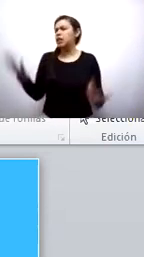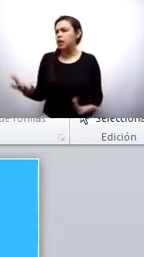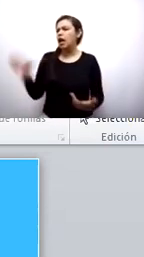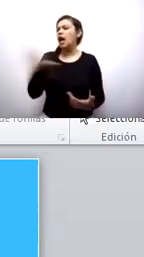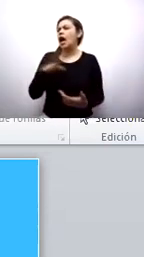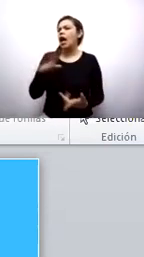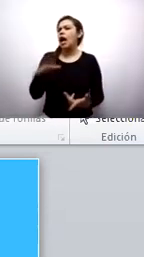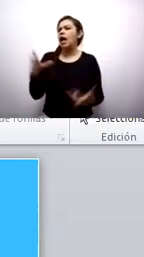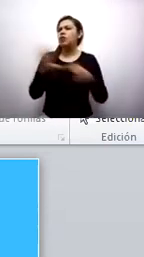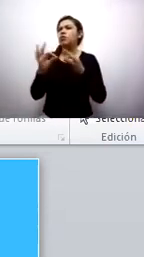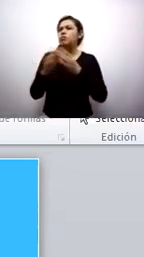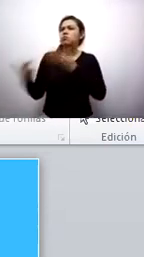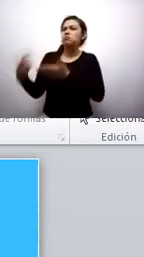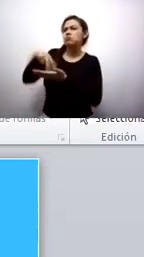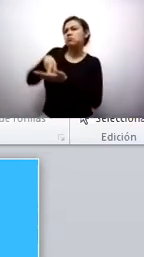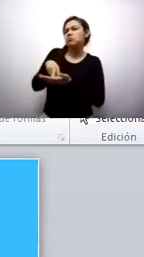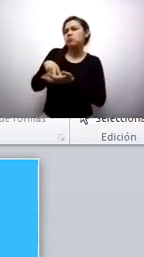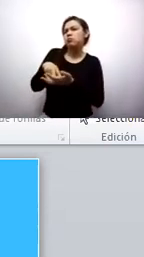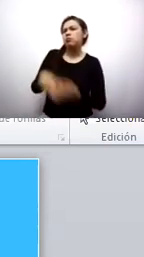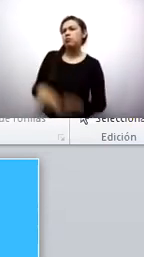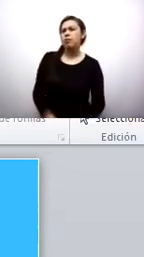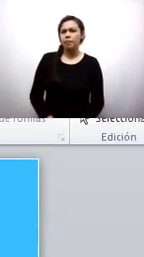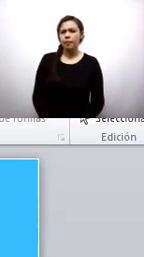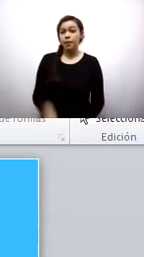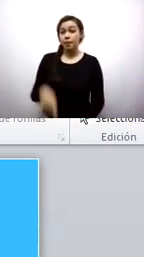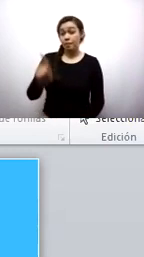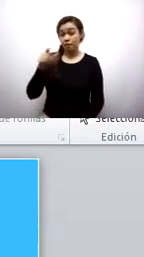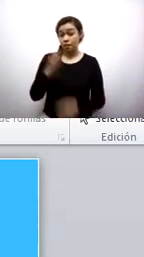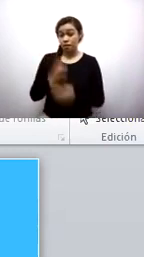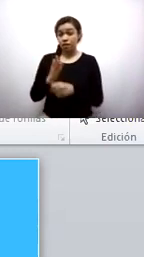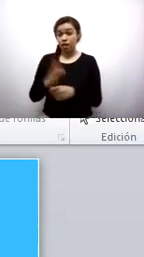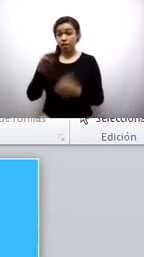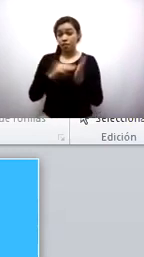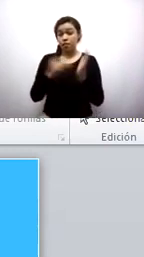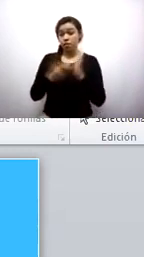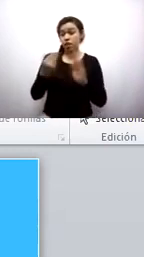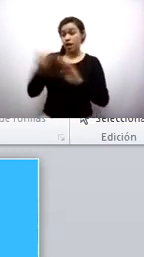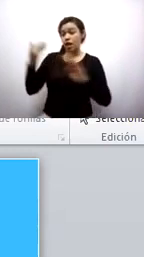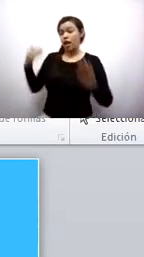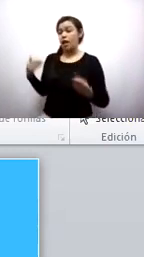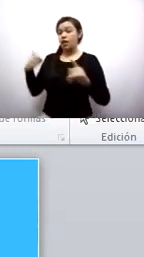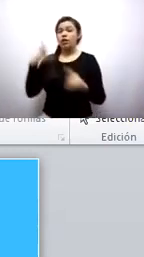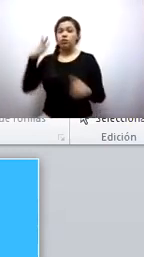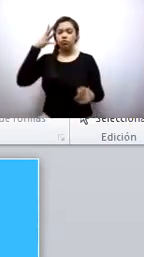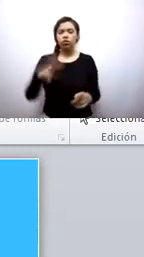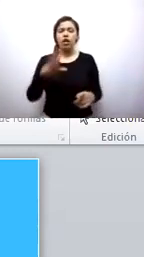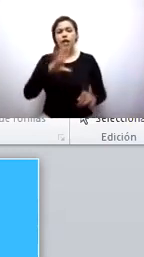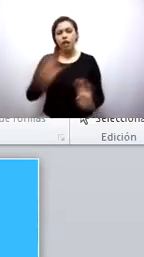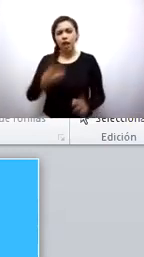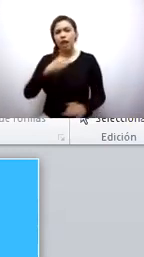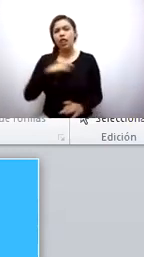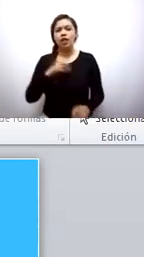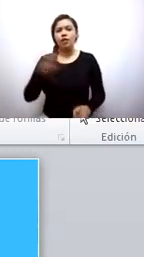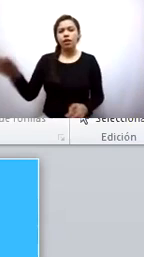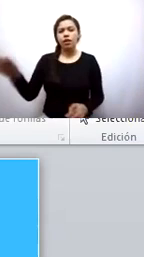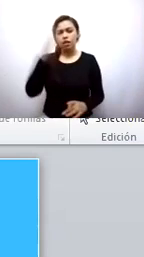modo presencial, pero que en esta metodología, en la anterior y en la que puede venir, ya se tienen que reconocer como los